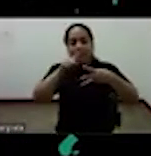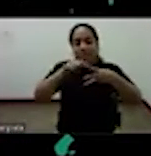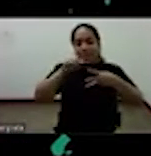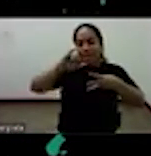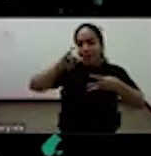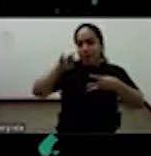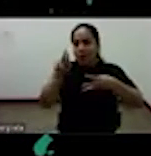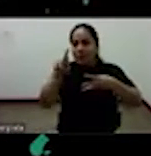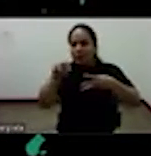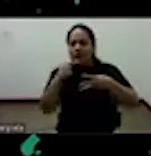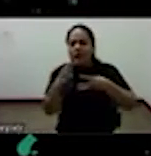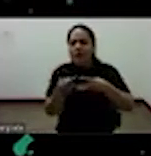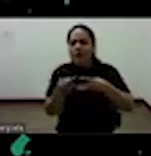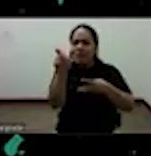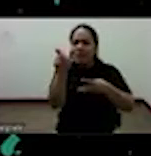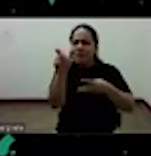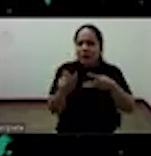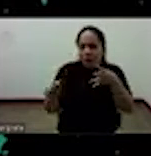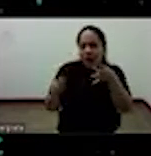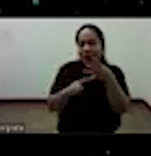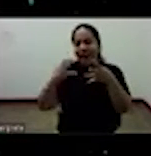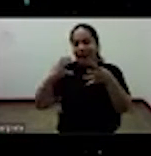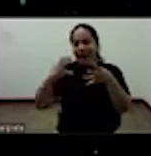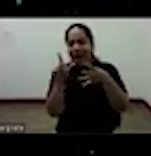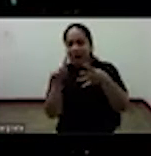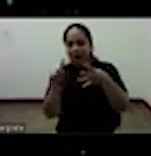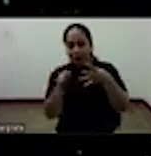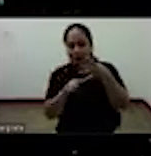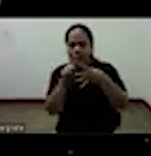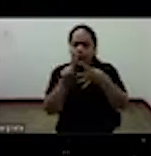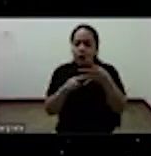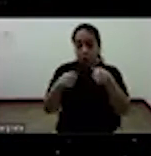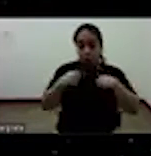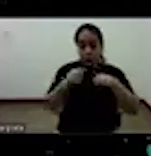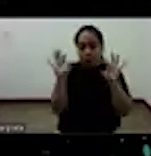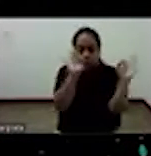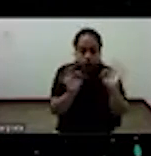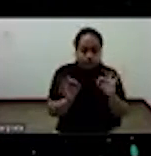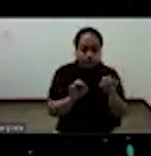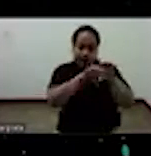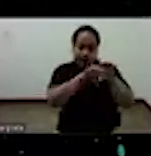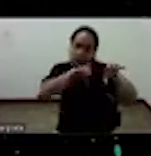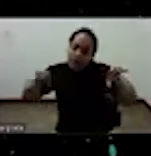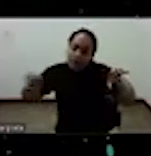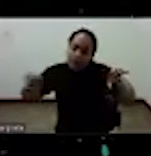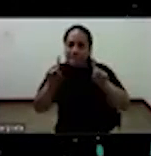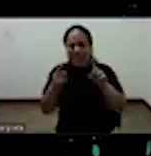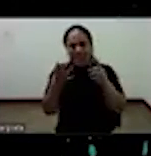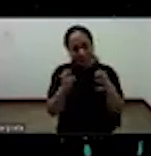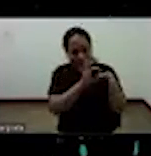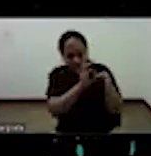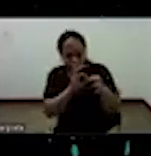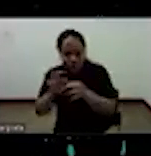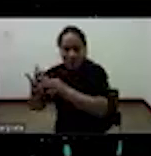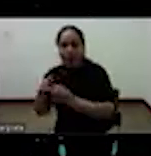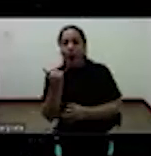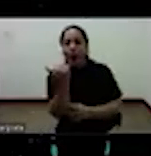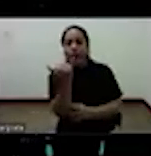Toledo. Yo monté 3 piezas, pero digamos quería comentar una de ellas, que es esta de los